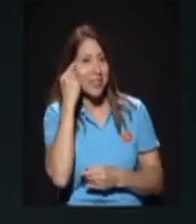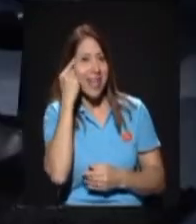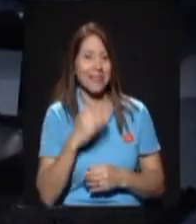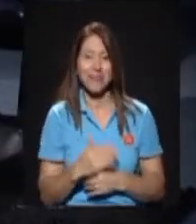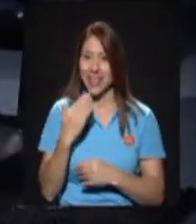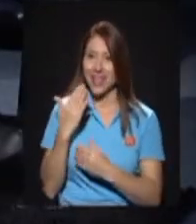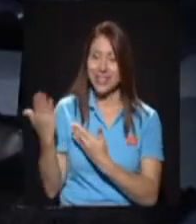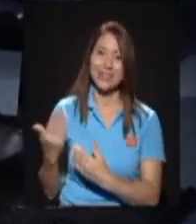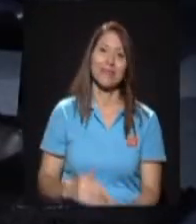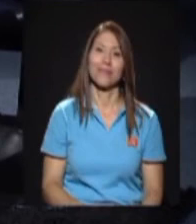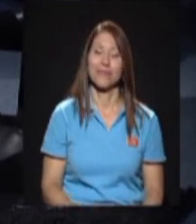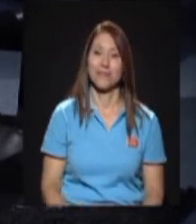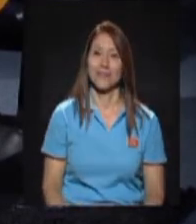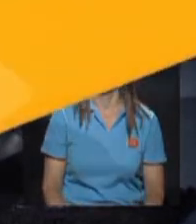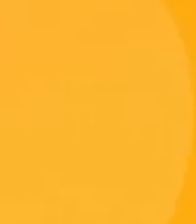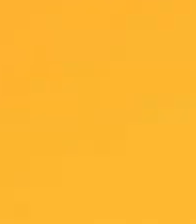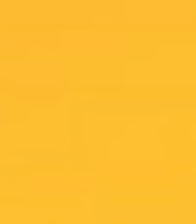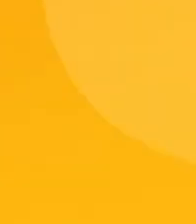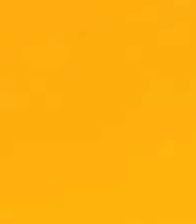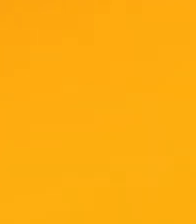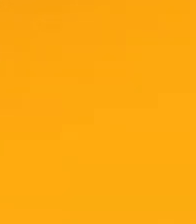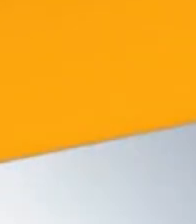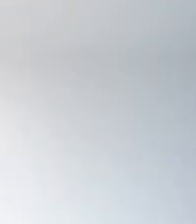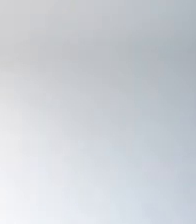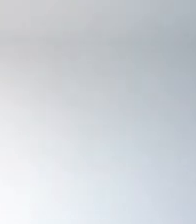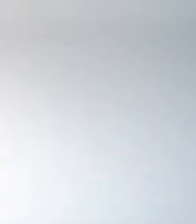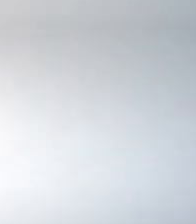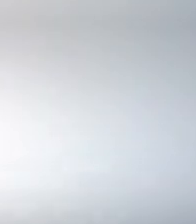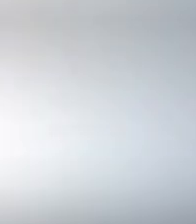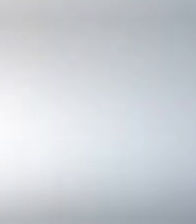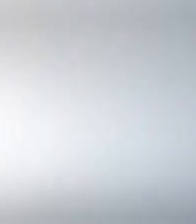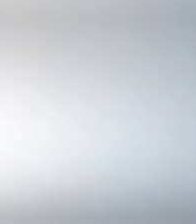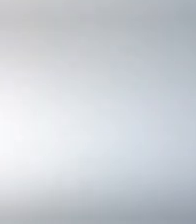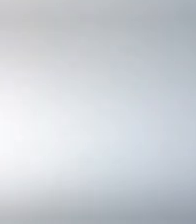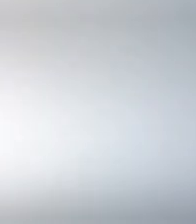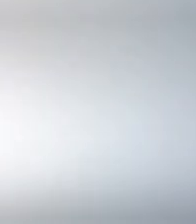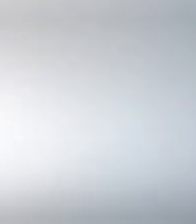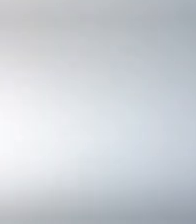Muchas gracias. Gracias.